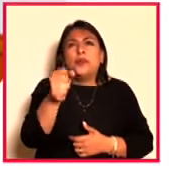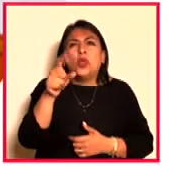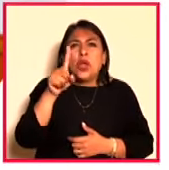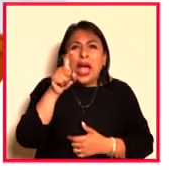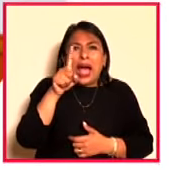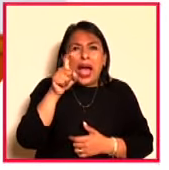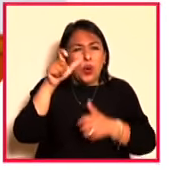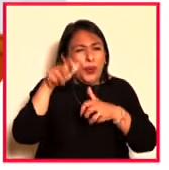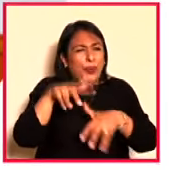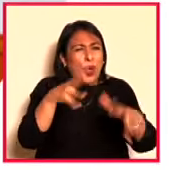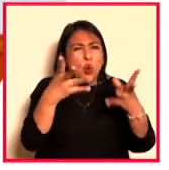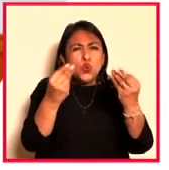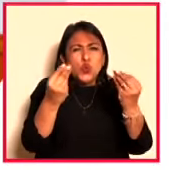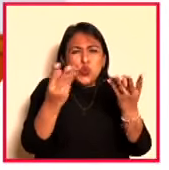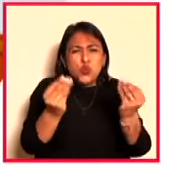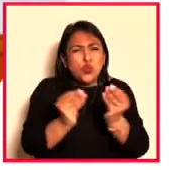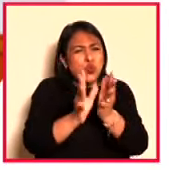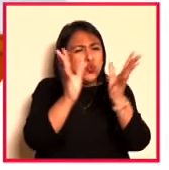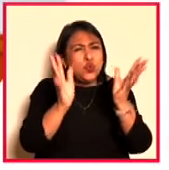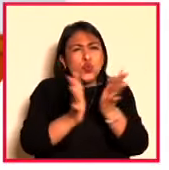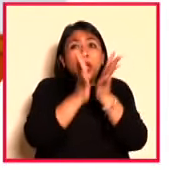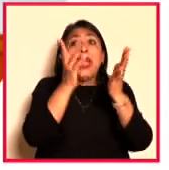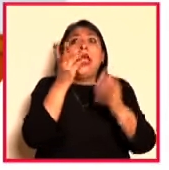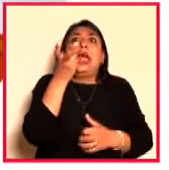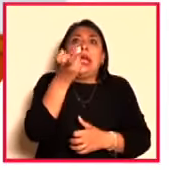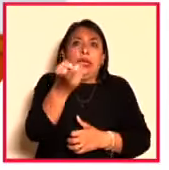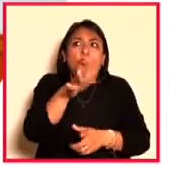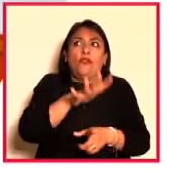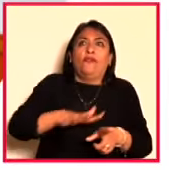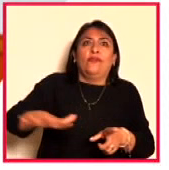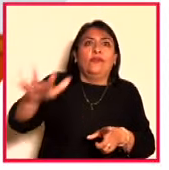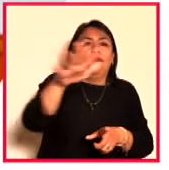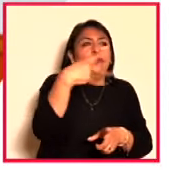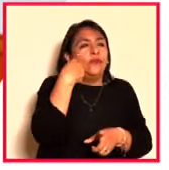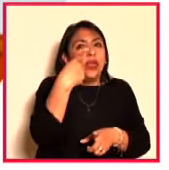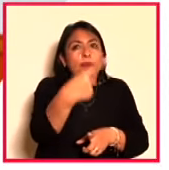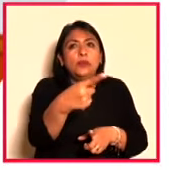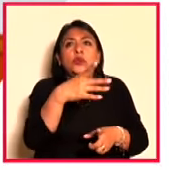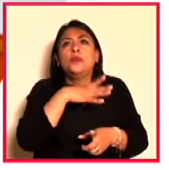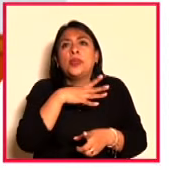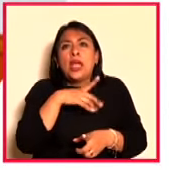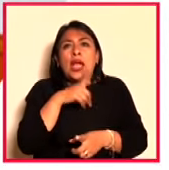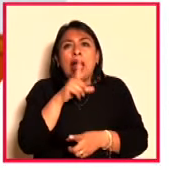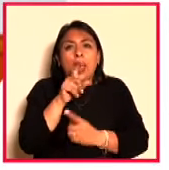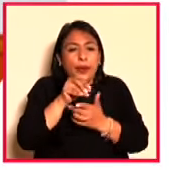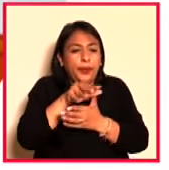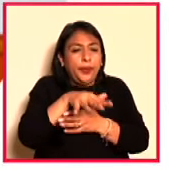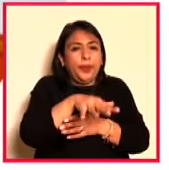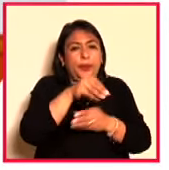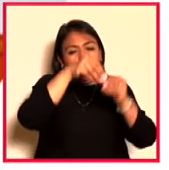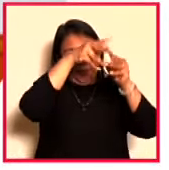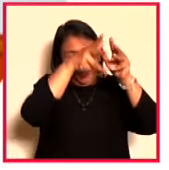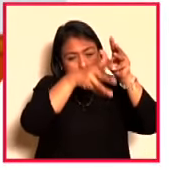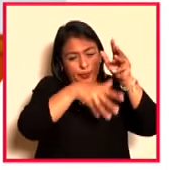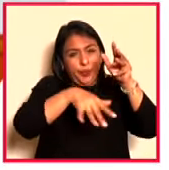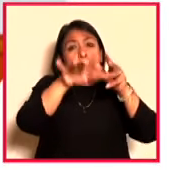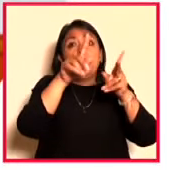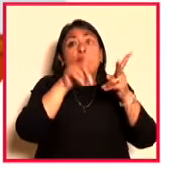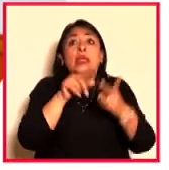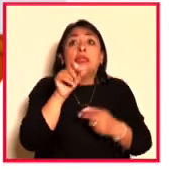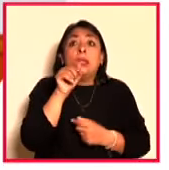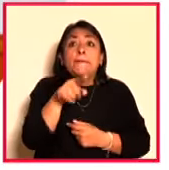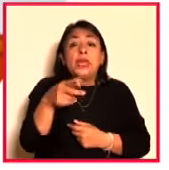Y precisamente eso es lo que configura el paisaje. Tenemos nacimientos de agua como manantiales y tenemos un